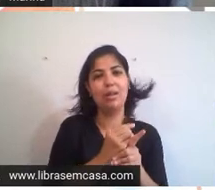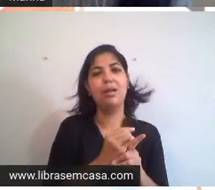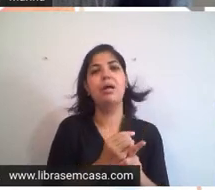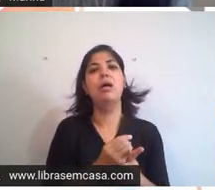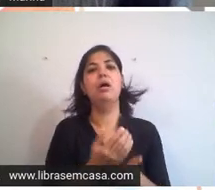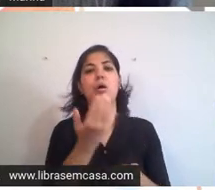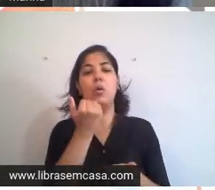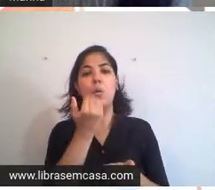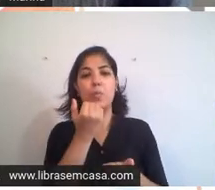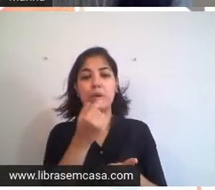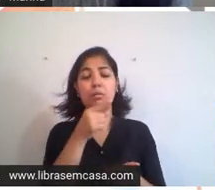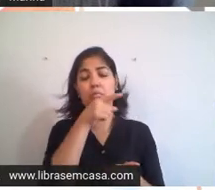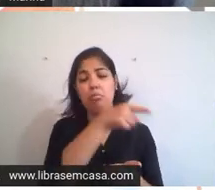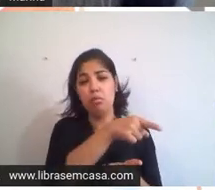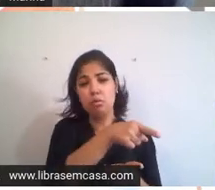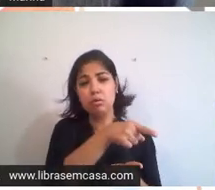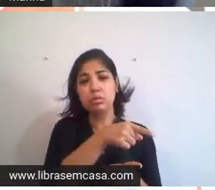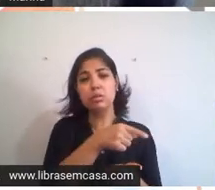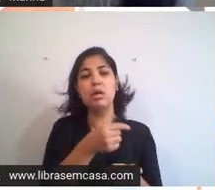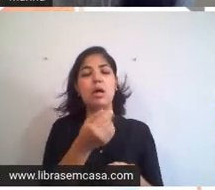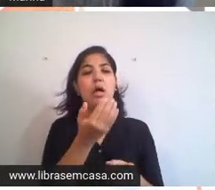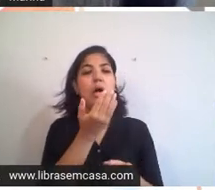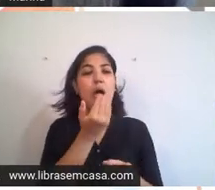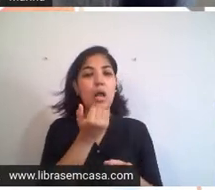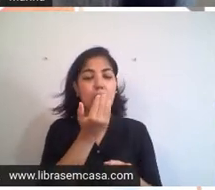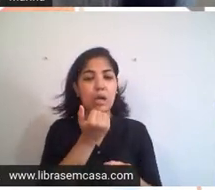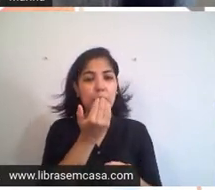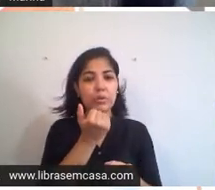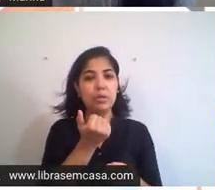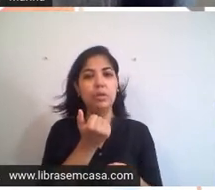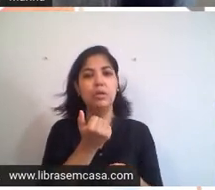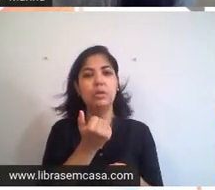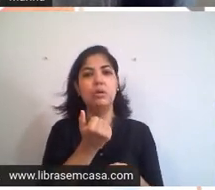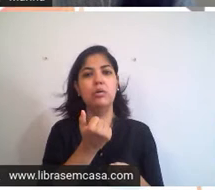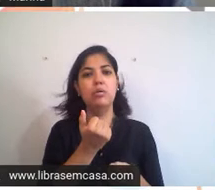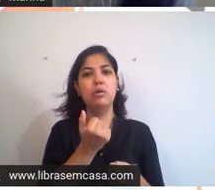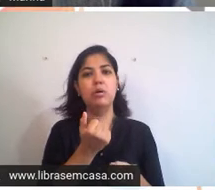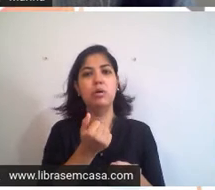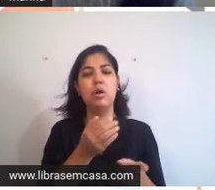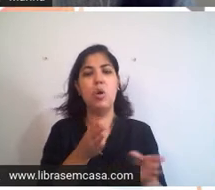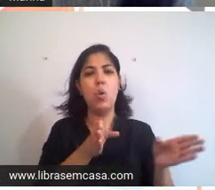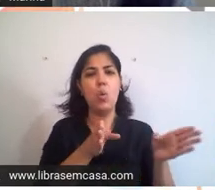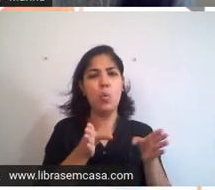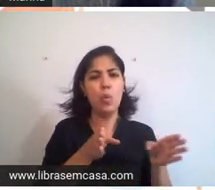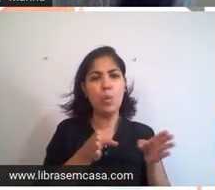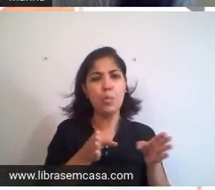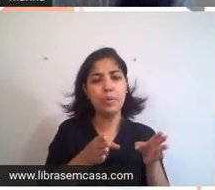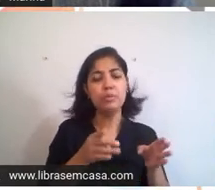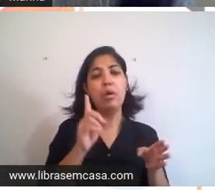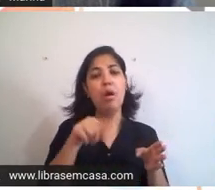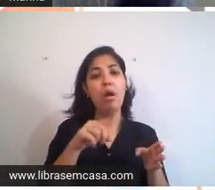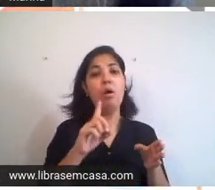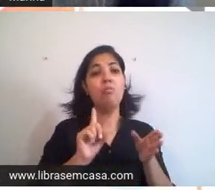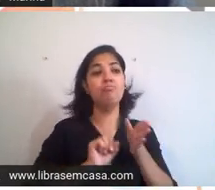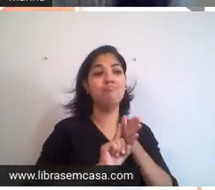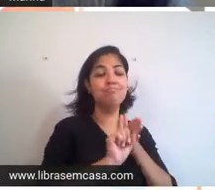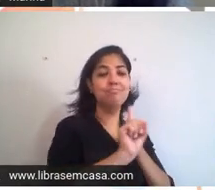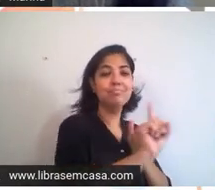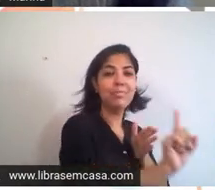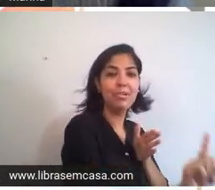esa situación de alimentaria, un momento como para salir muchas veces de su rutina,